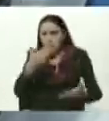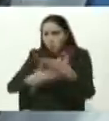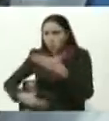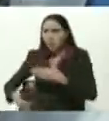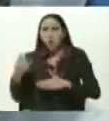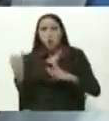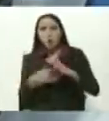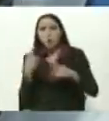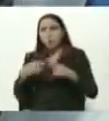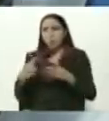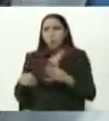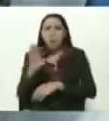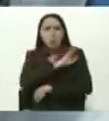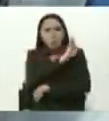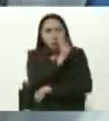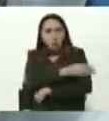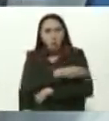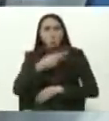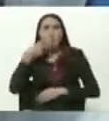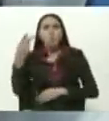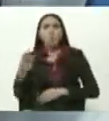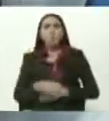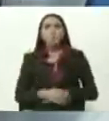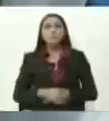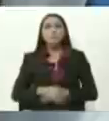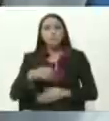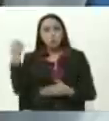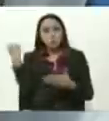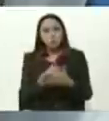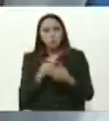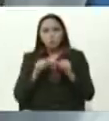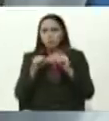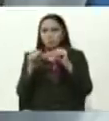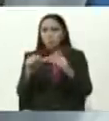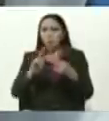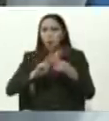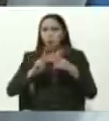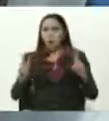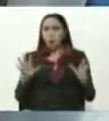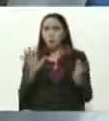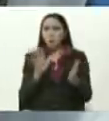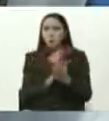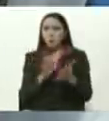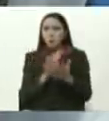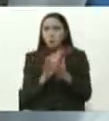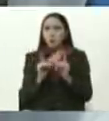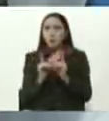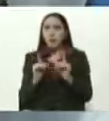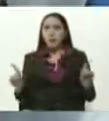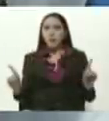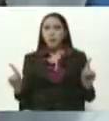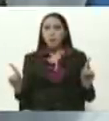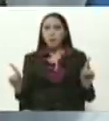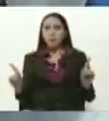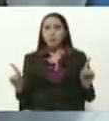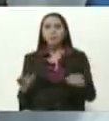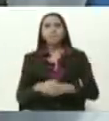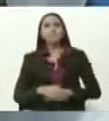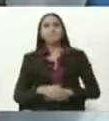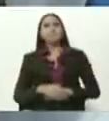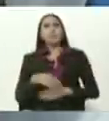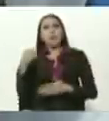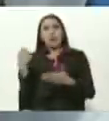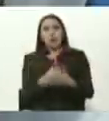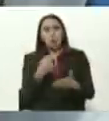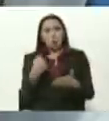públicos nacionales, lucha por el mantenimiento de la paz, la estabilidad democrática, el combate